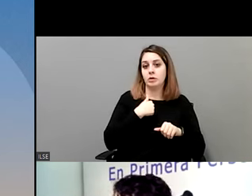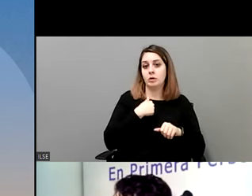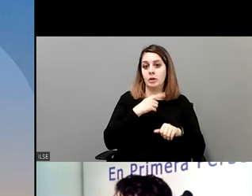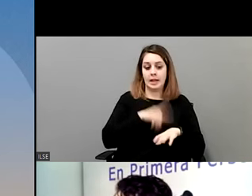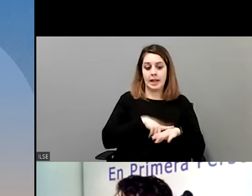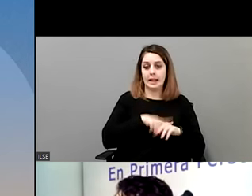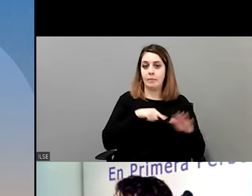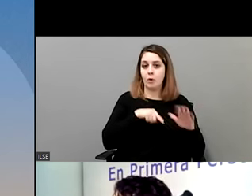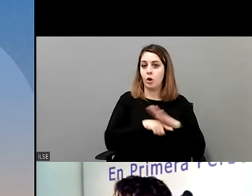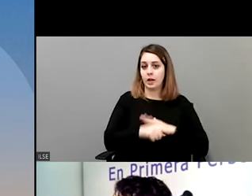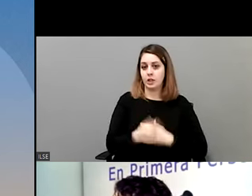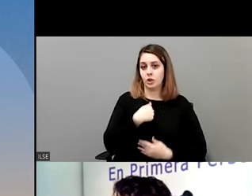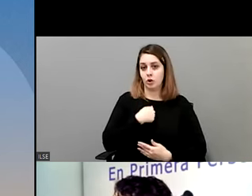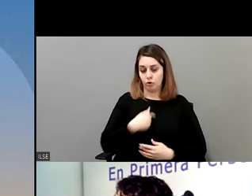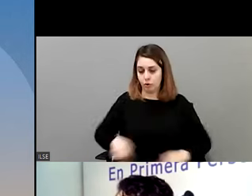tiempo.